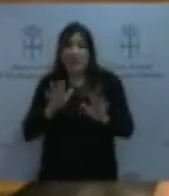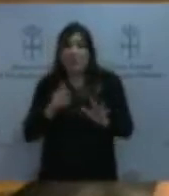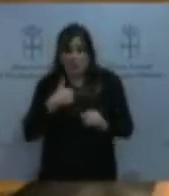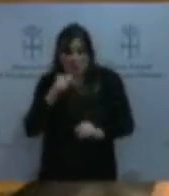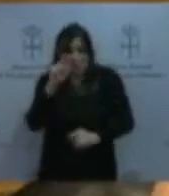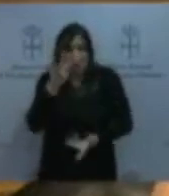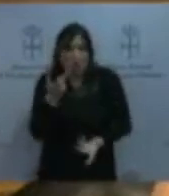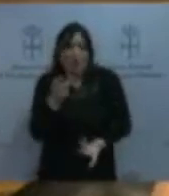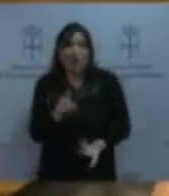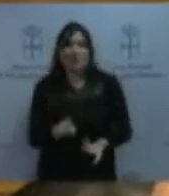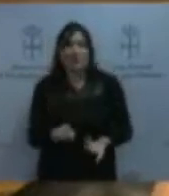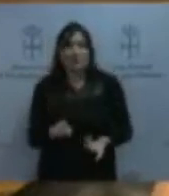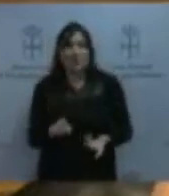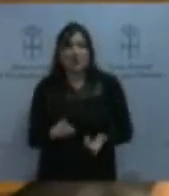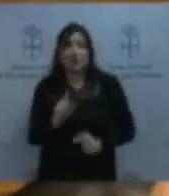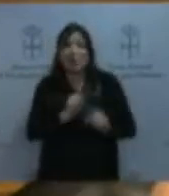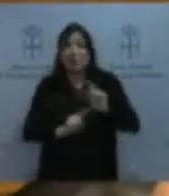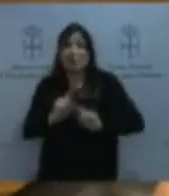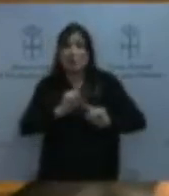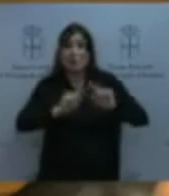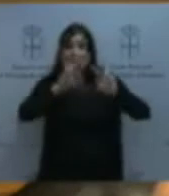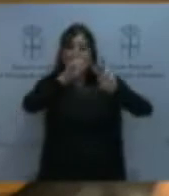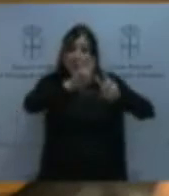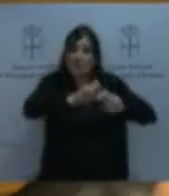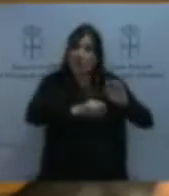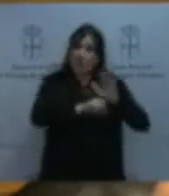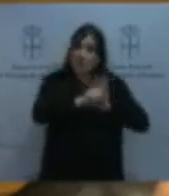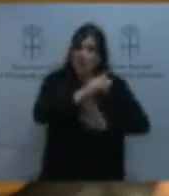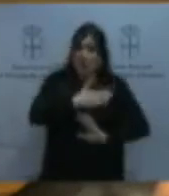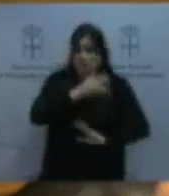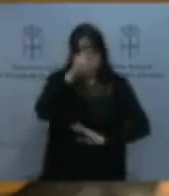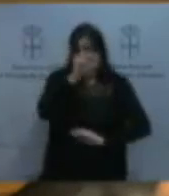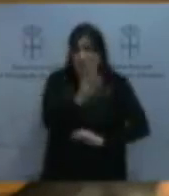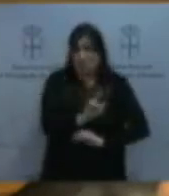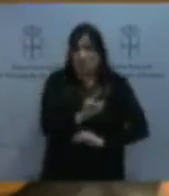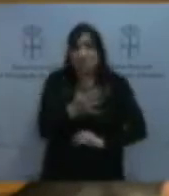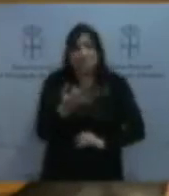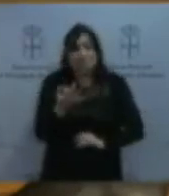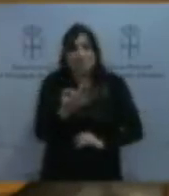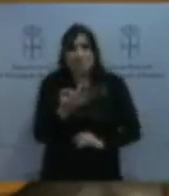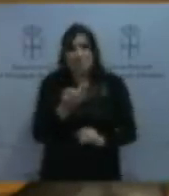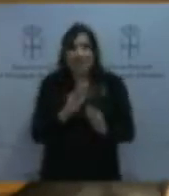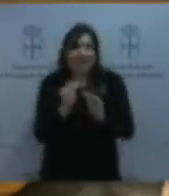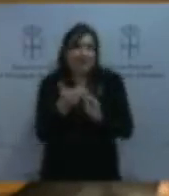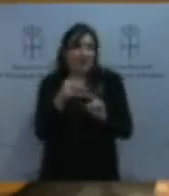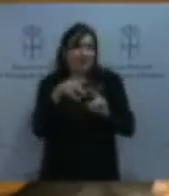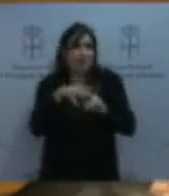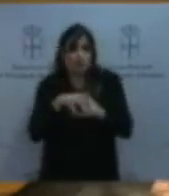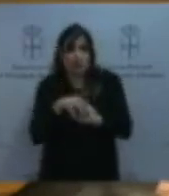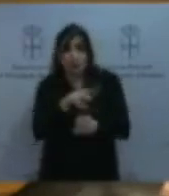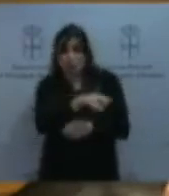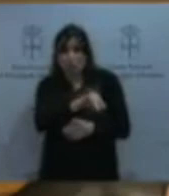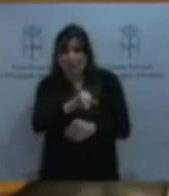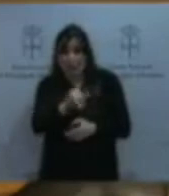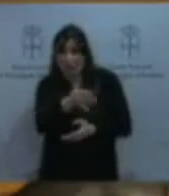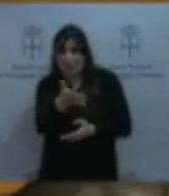la investigación y desarrollo, y, desde luego, tendríamos que, a través de los instrumentos con los que contamos en la propia Consejería